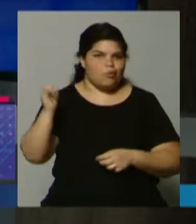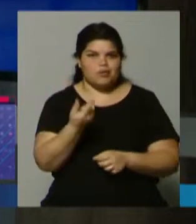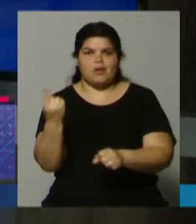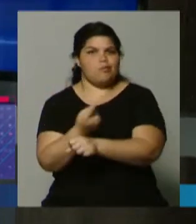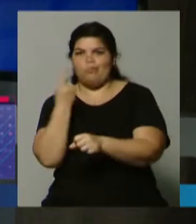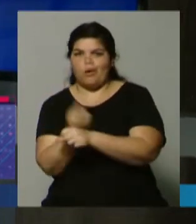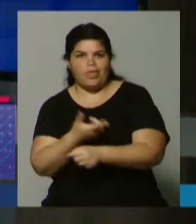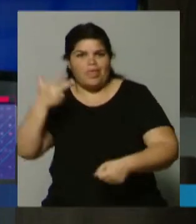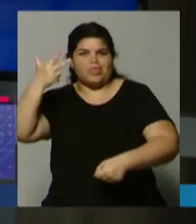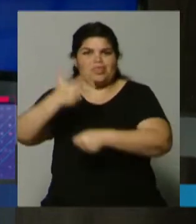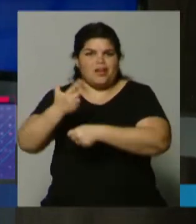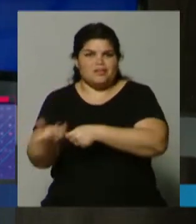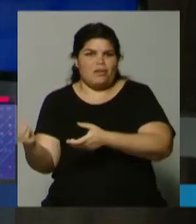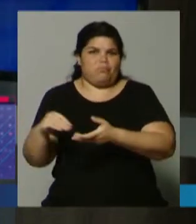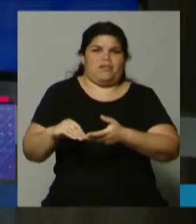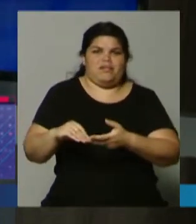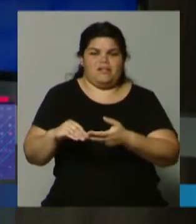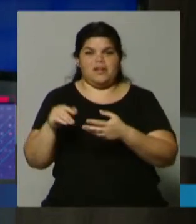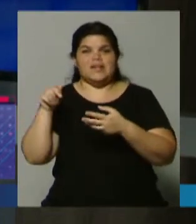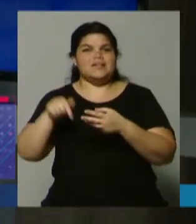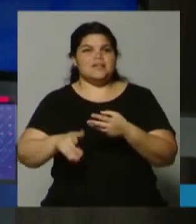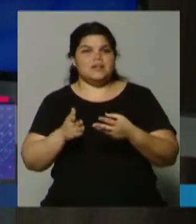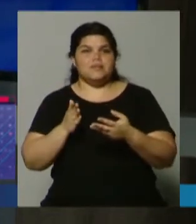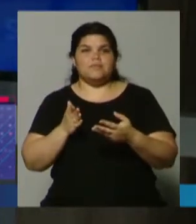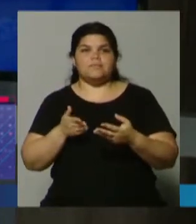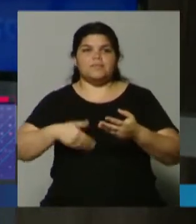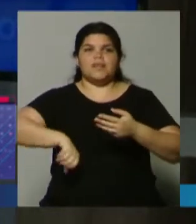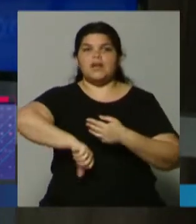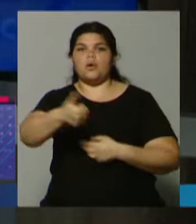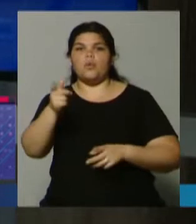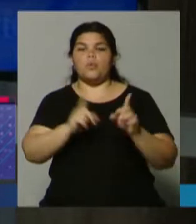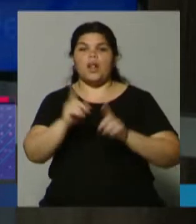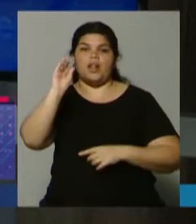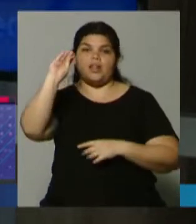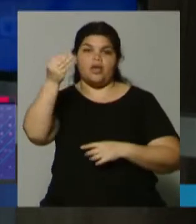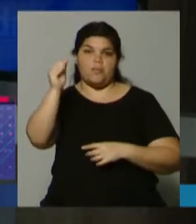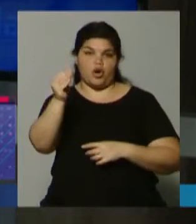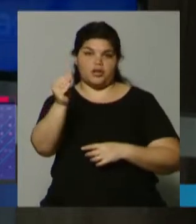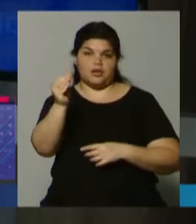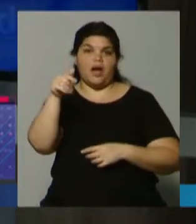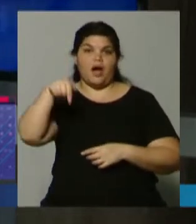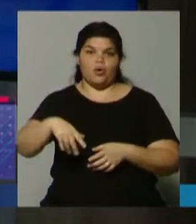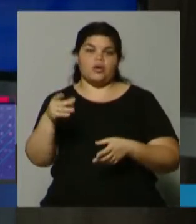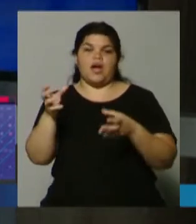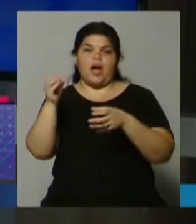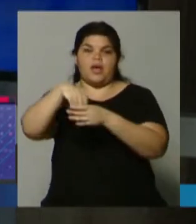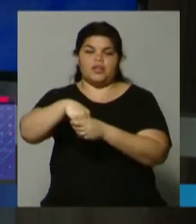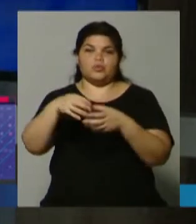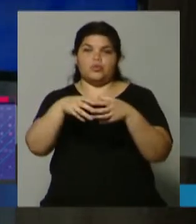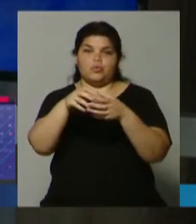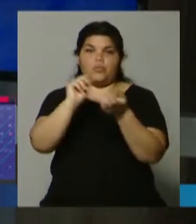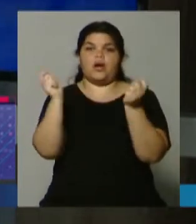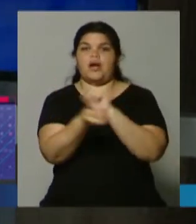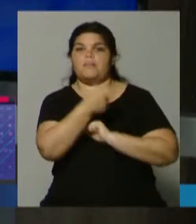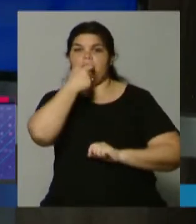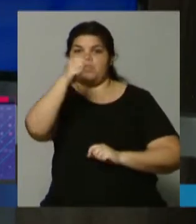consideración que el último tercer partido relativamente exitoso en Mendoza fue el Partido Demócrata, hoy parte del Frente Cambia Mendoza, que